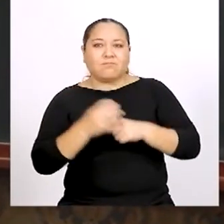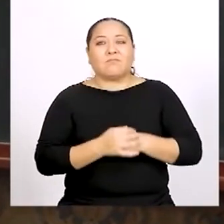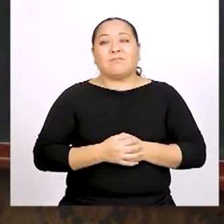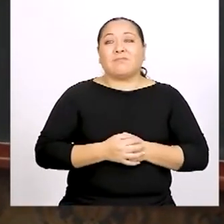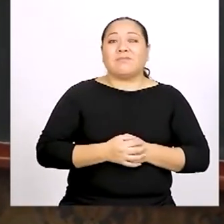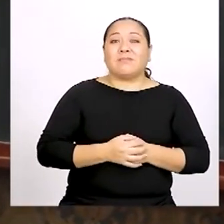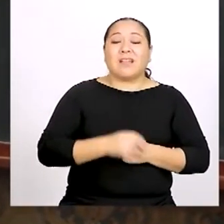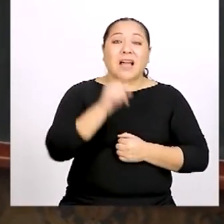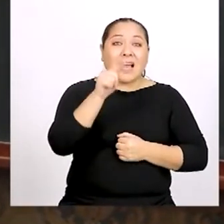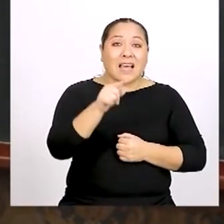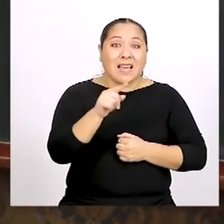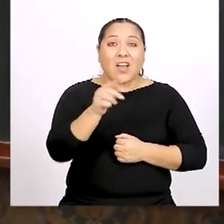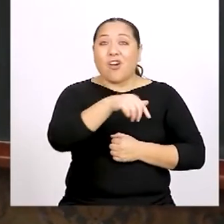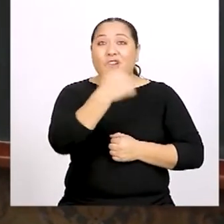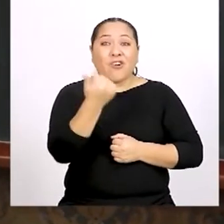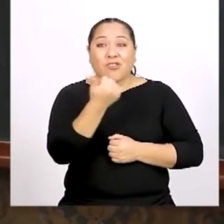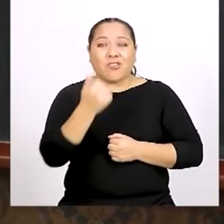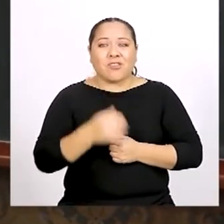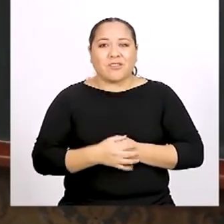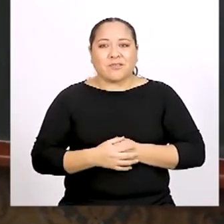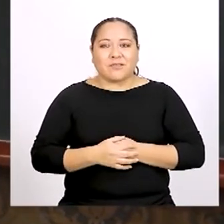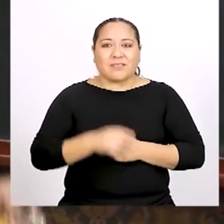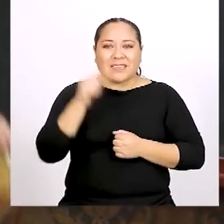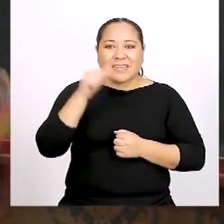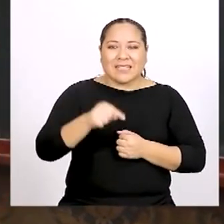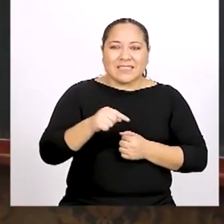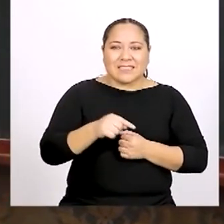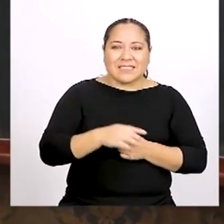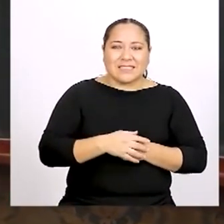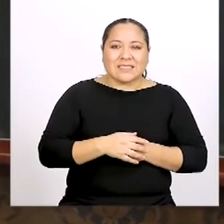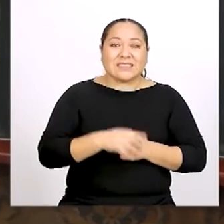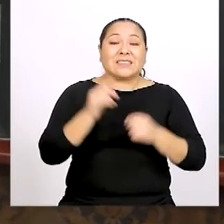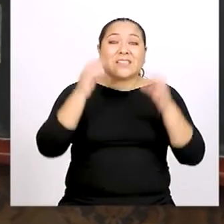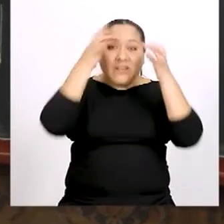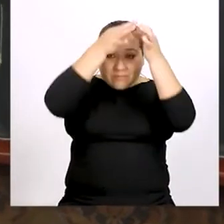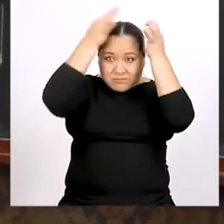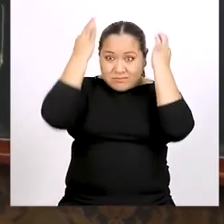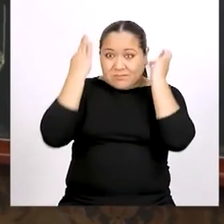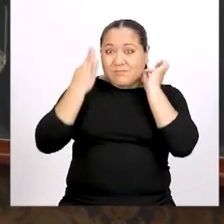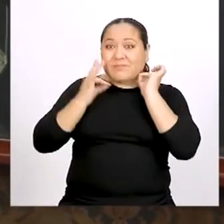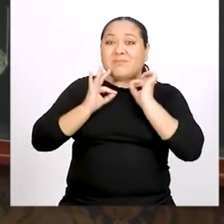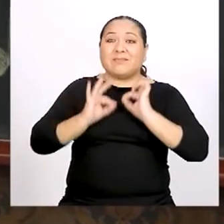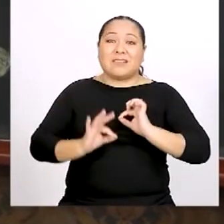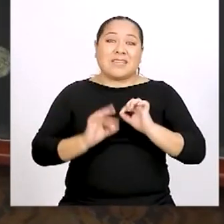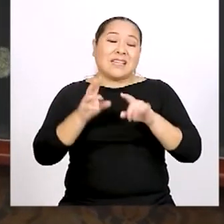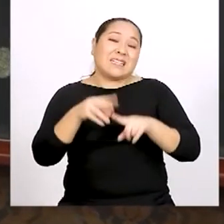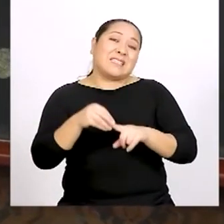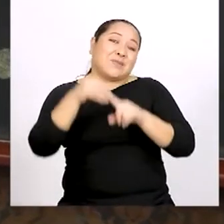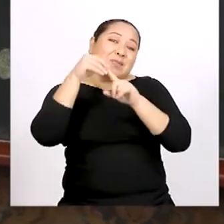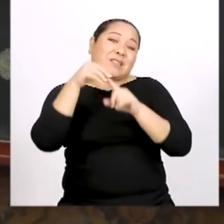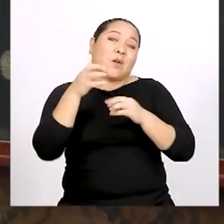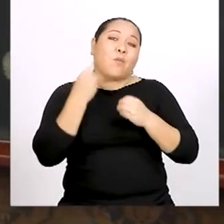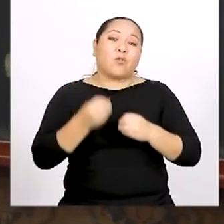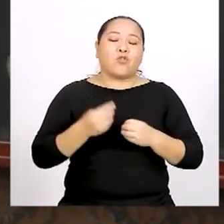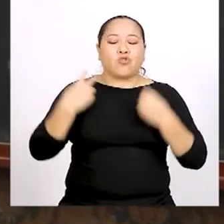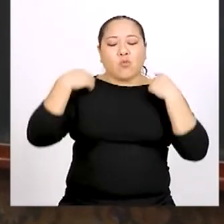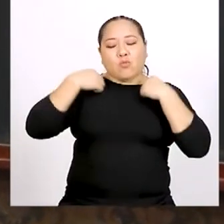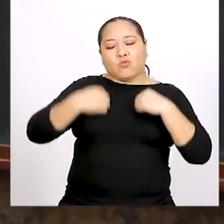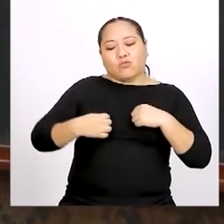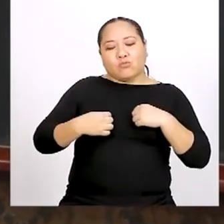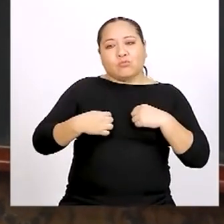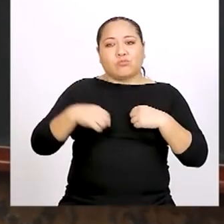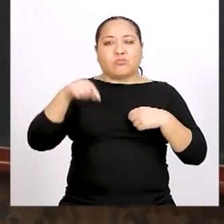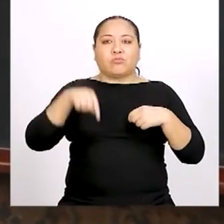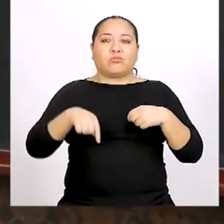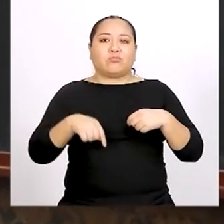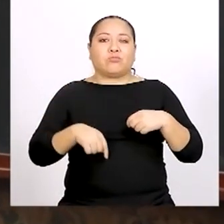bonita. Y aquí tengo uno más. Este de aquí tiene una cinta y es muy especial porque